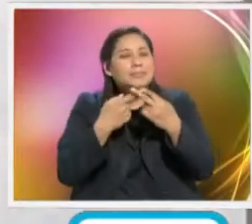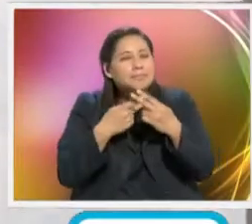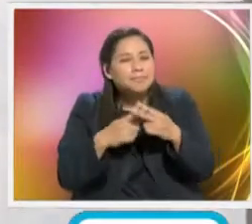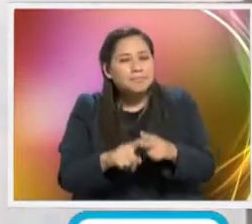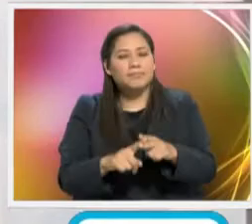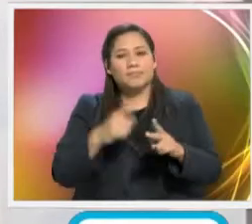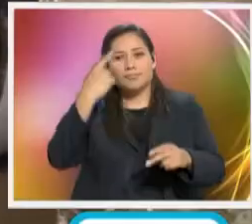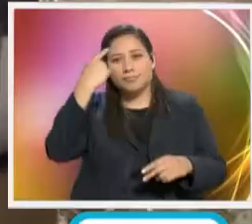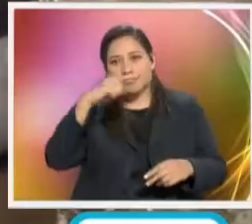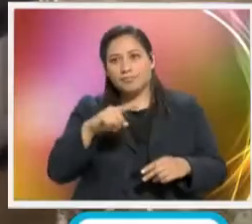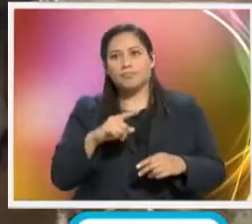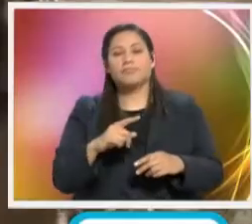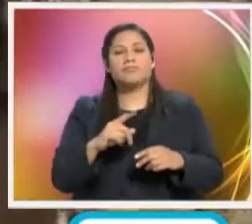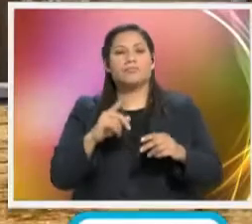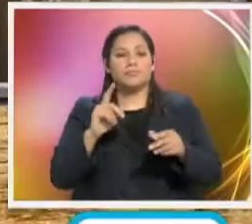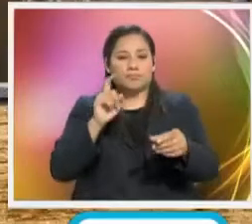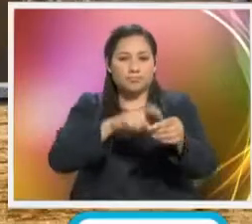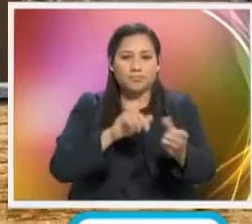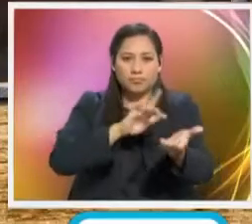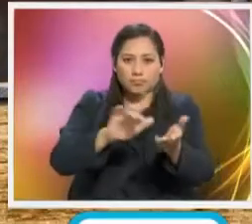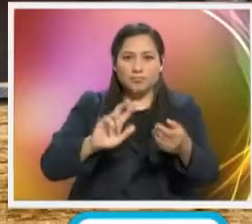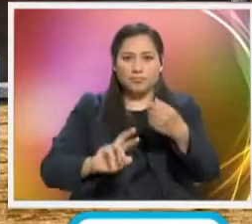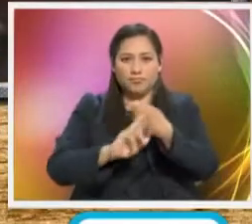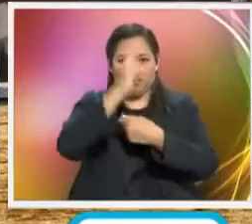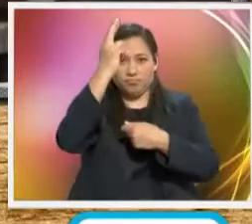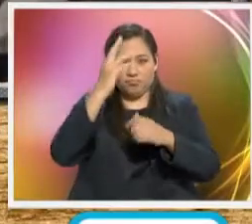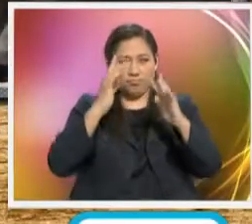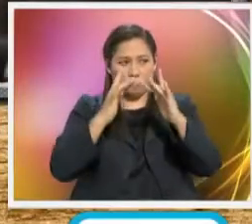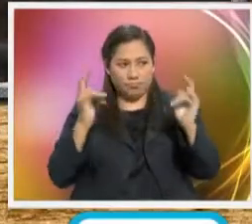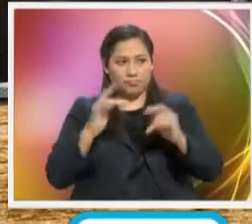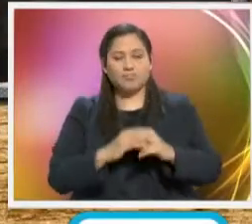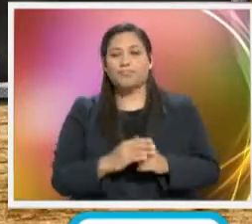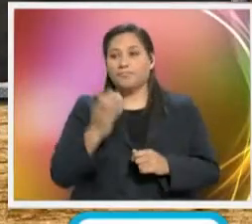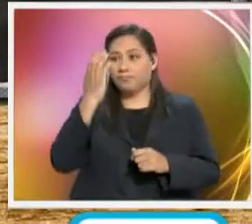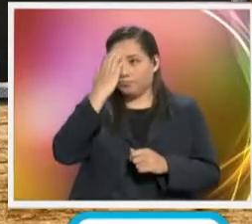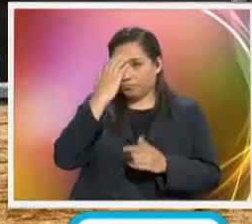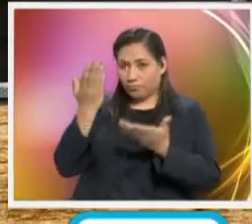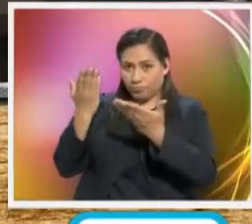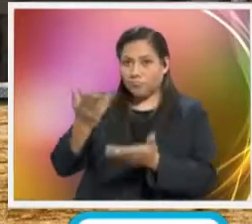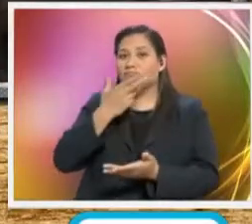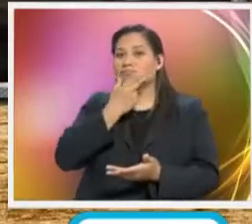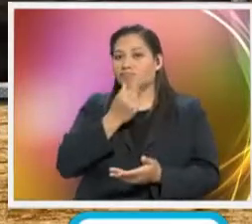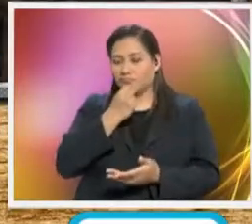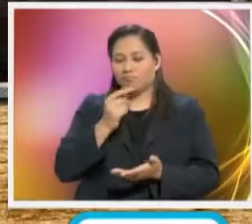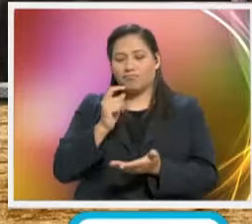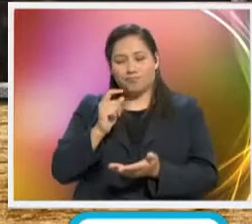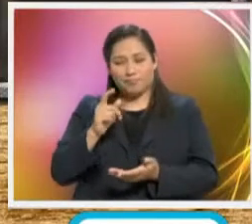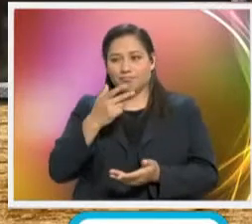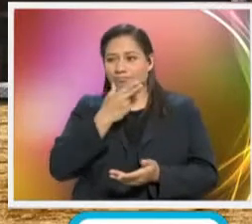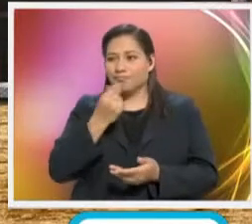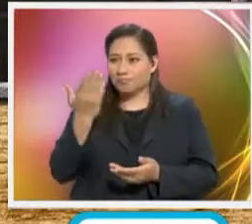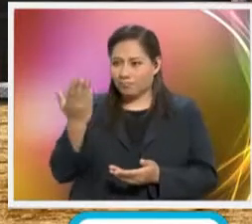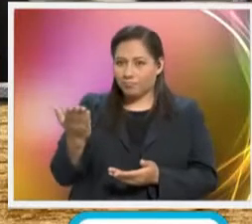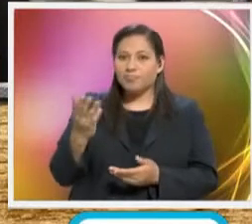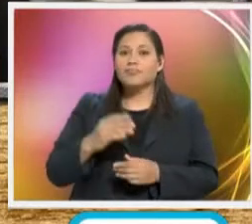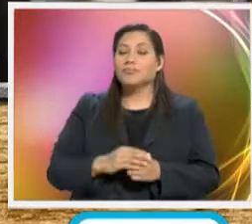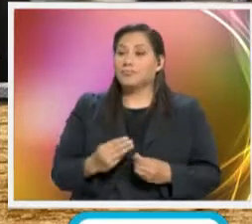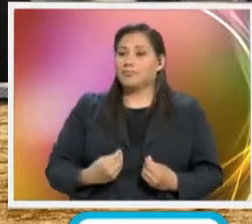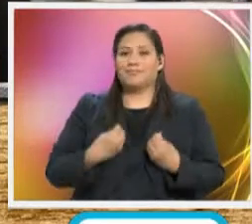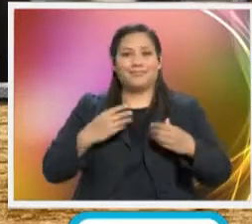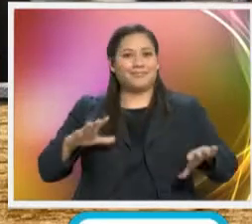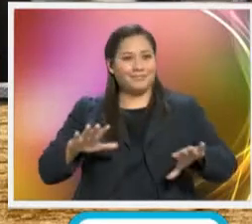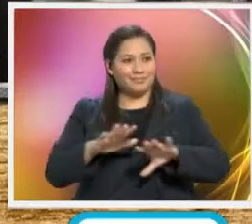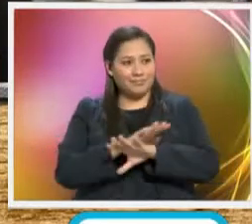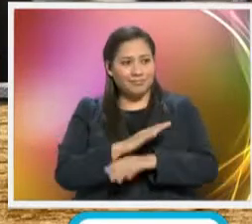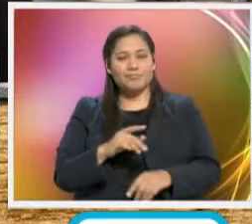para condensarse después en la Revolución Francesa. Conocen a Schiller y obviamente su vida se transforma, porque ya se